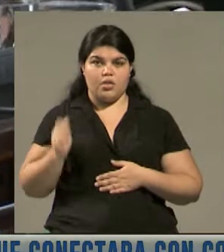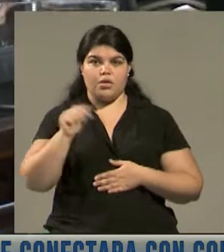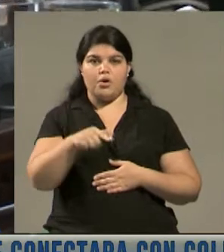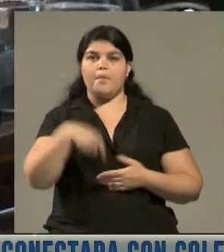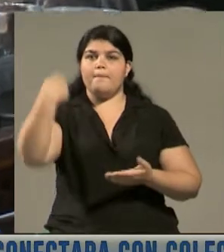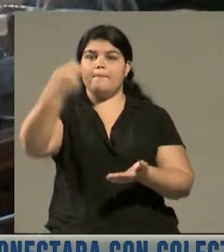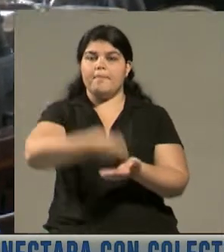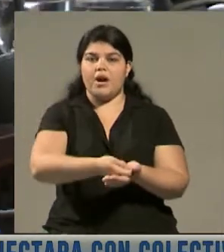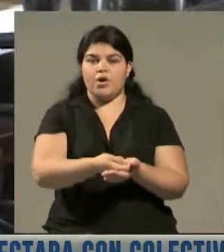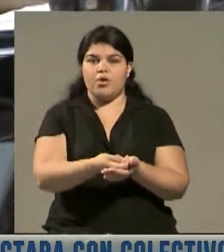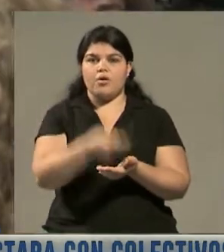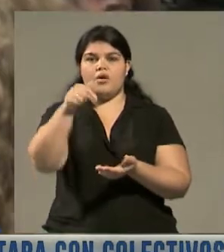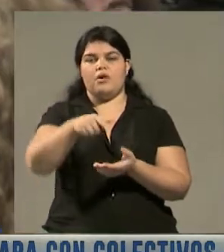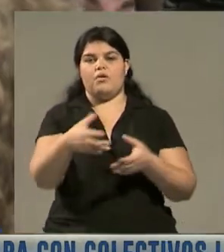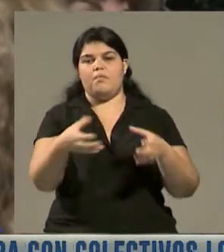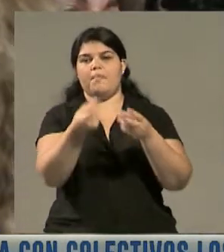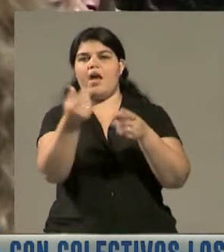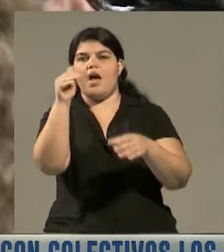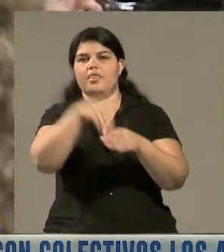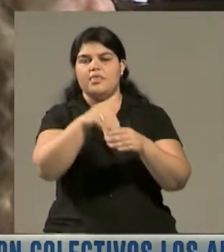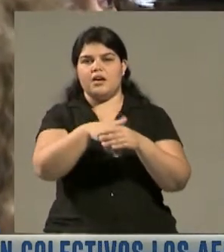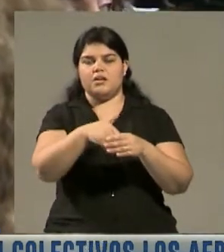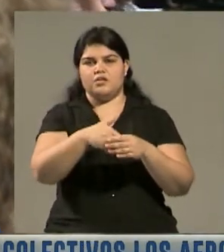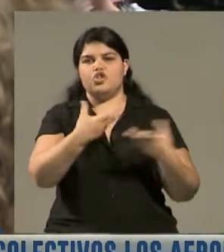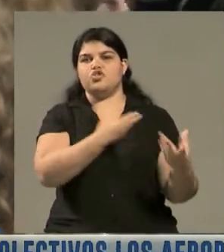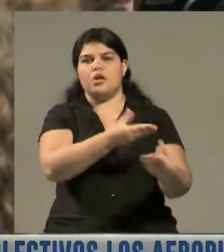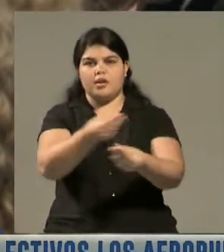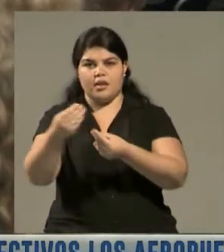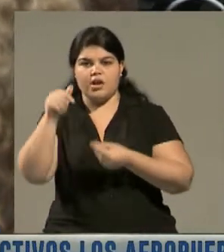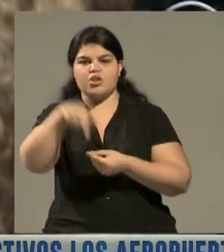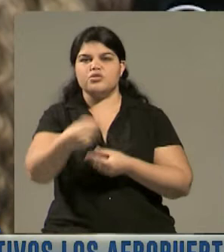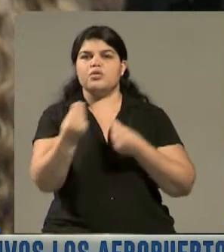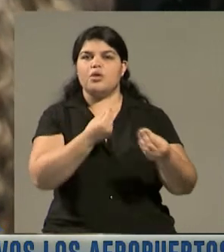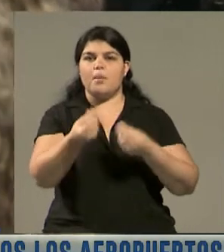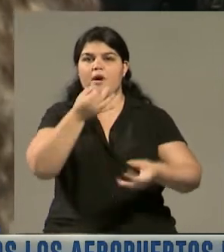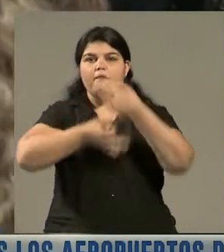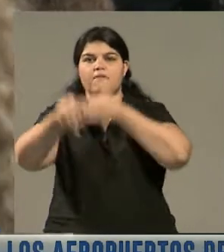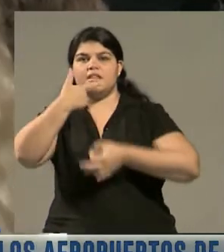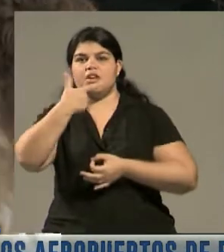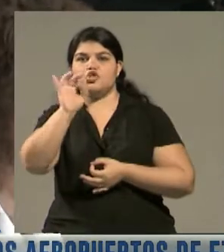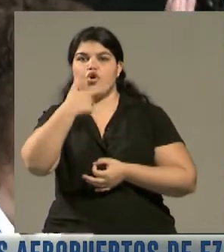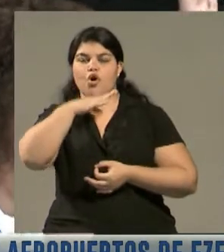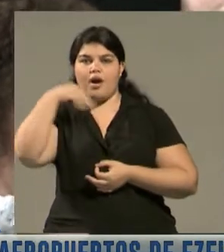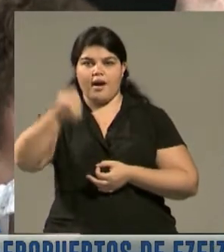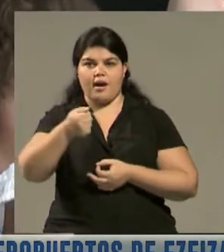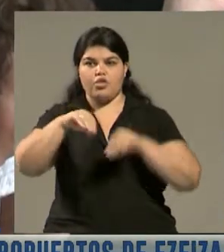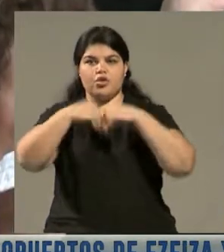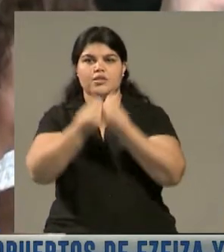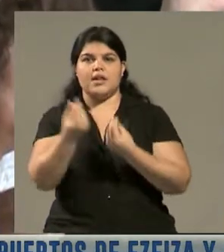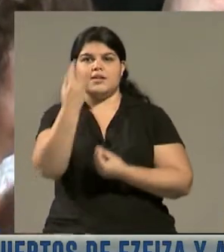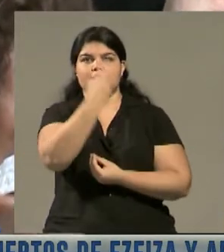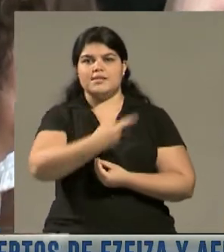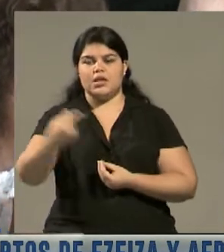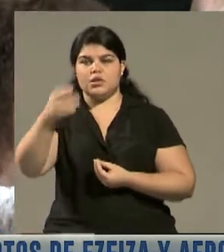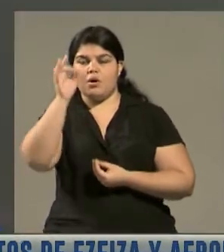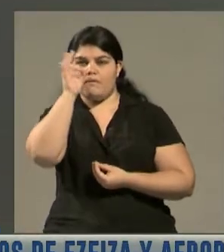Fondo Federal Solidario que se conforma con las retenciones de la exportación de soja. Este fondo son 120 millones de pesos